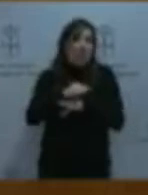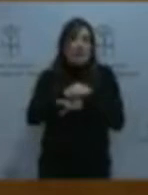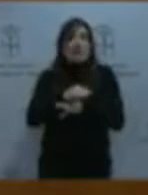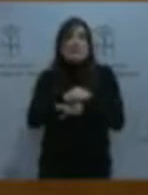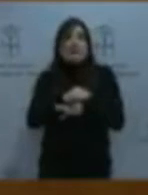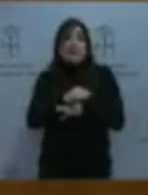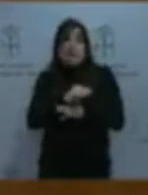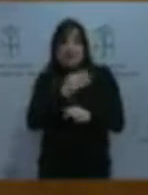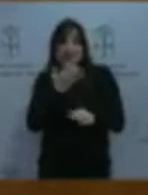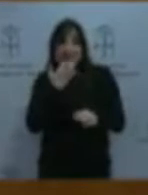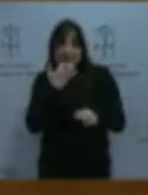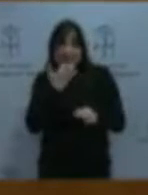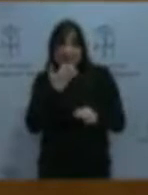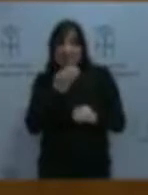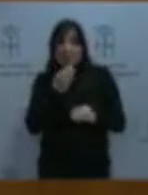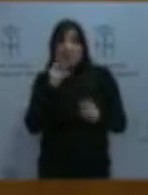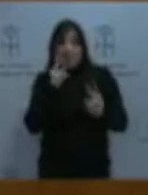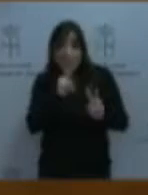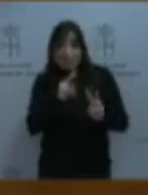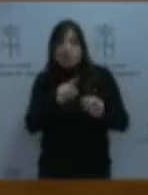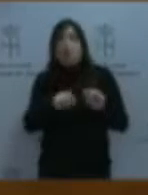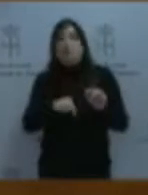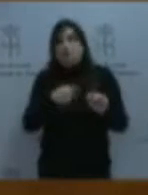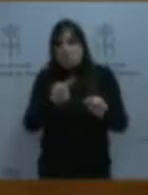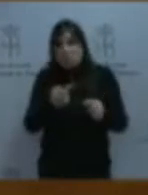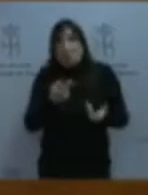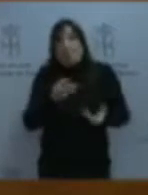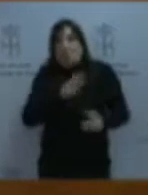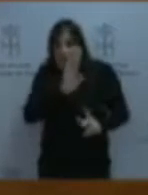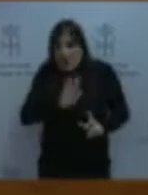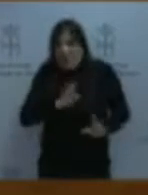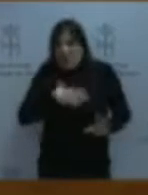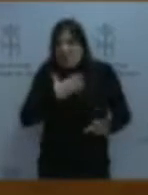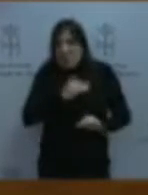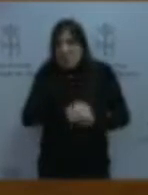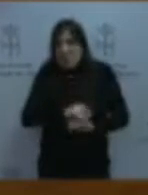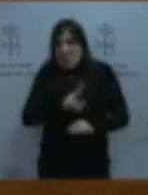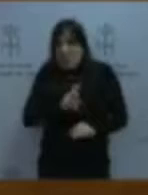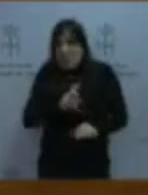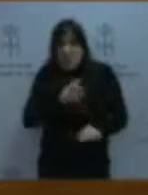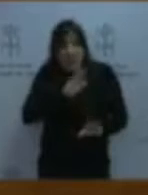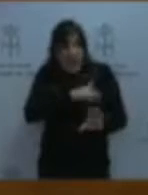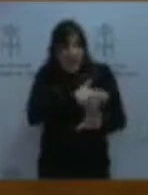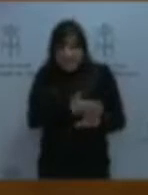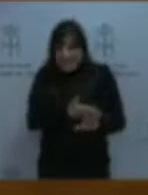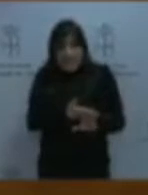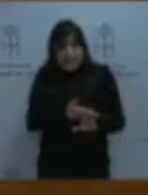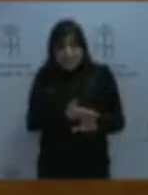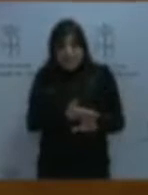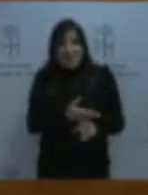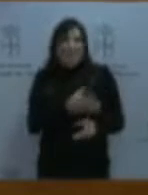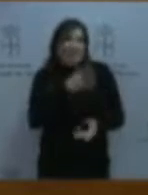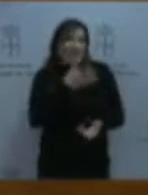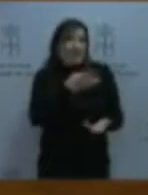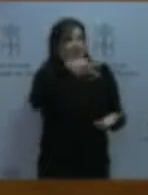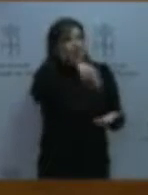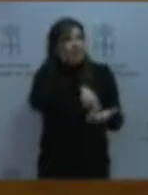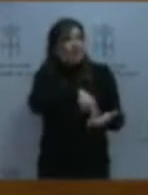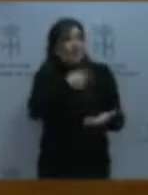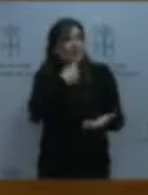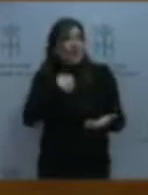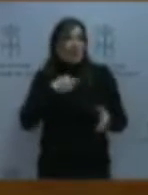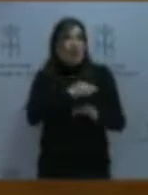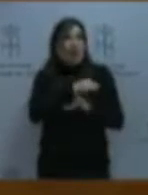hoy discutimos. Porque y es muy fácil venir aquí a anunciar voy a invertir no sé cuántos millones en no sé